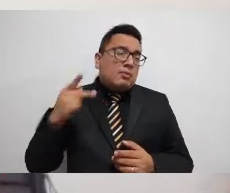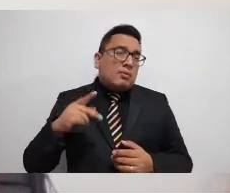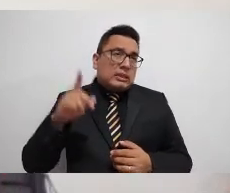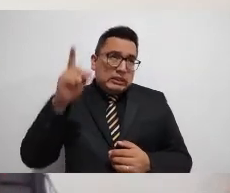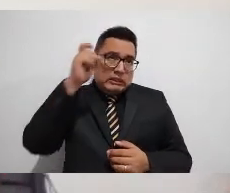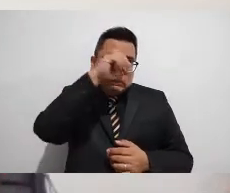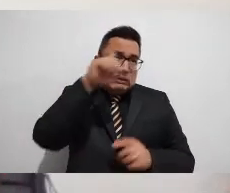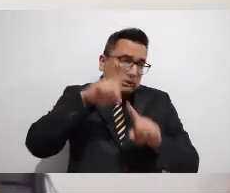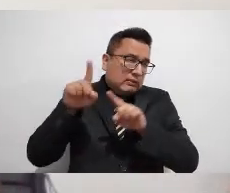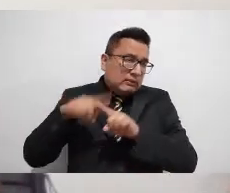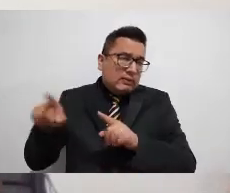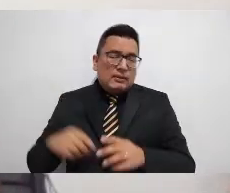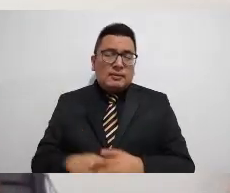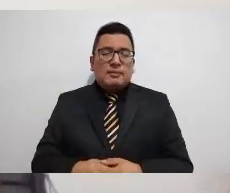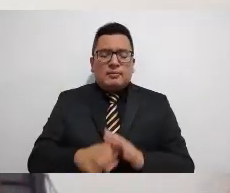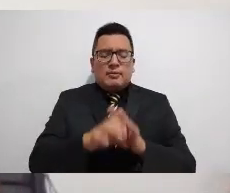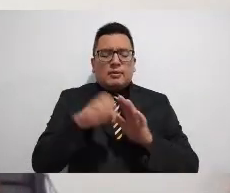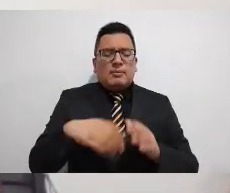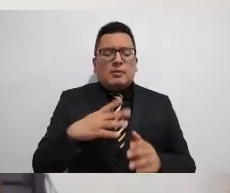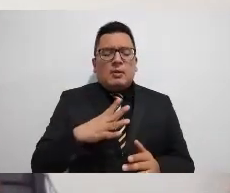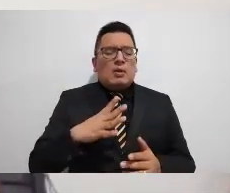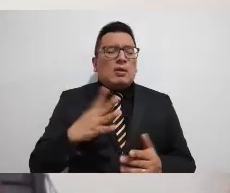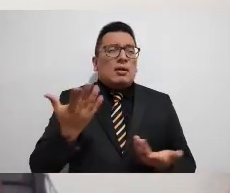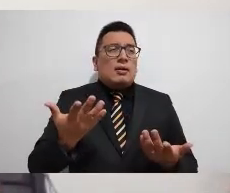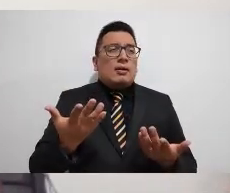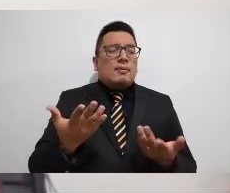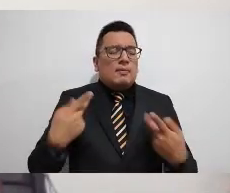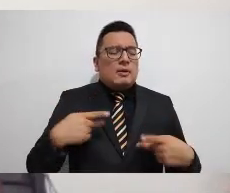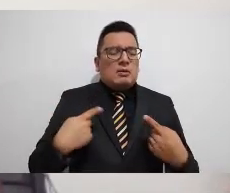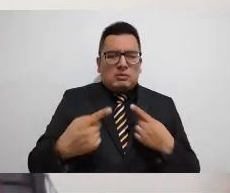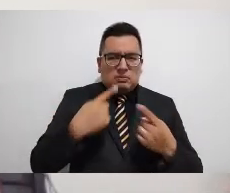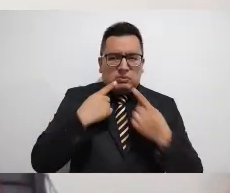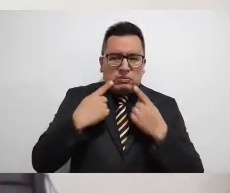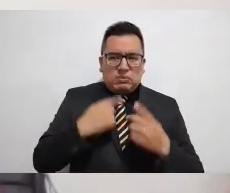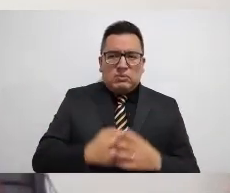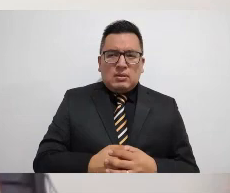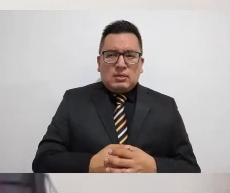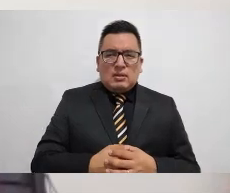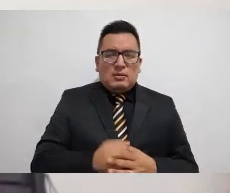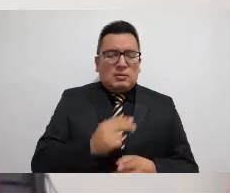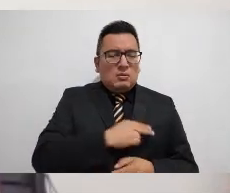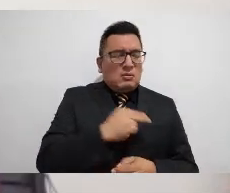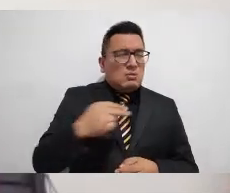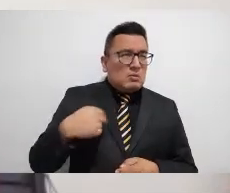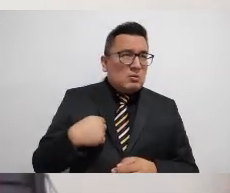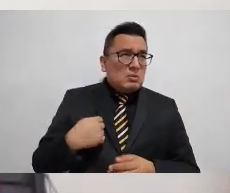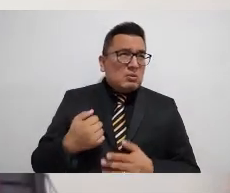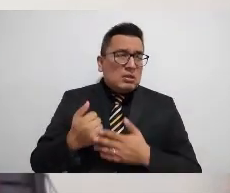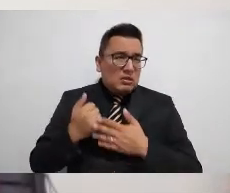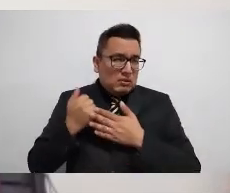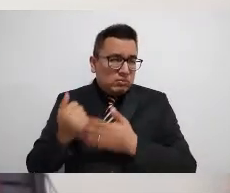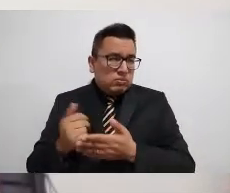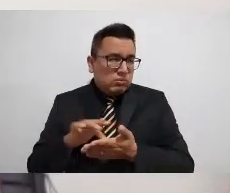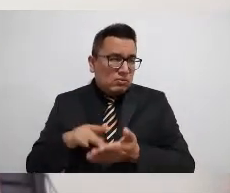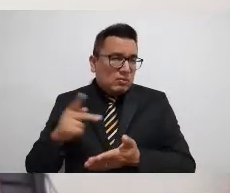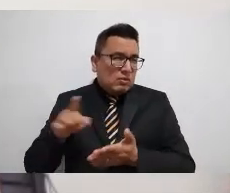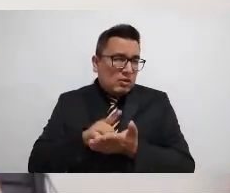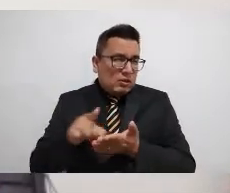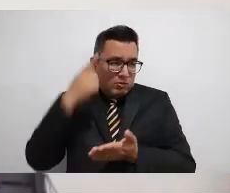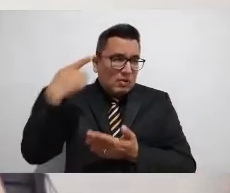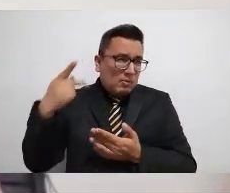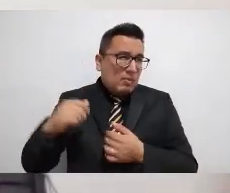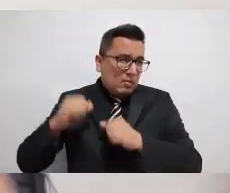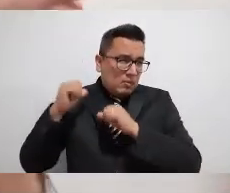desafíos, porque hay una larga discusión sobre si buscamos el ejercicio del poder o no en sistemas normativos.